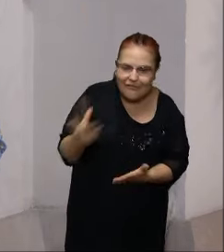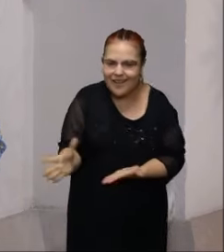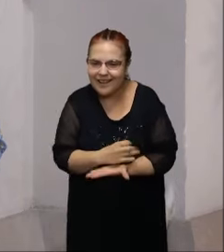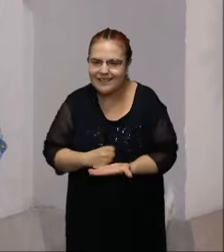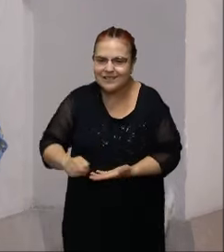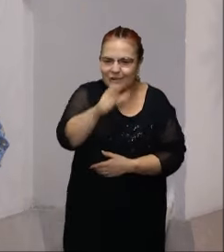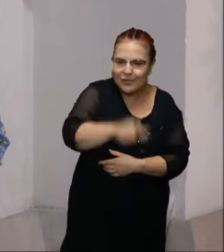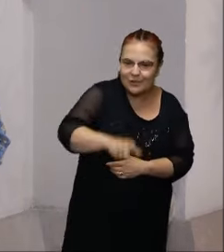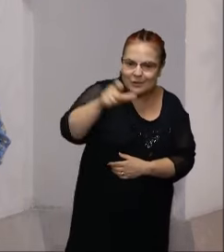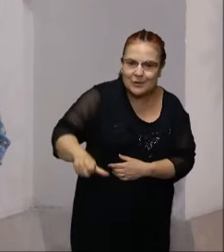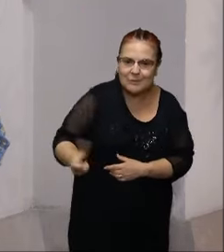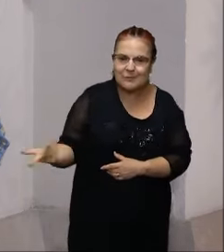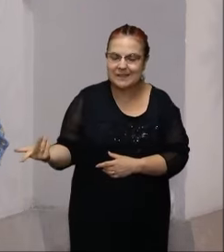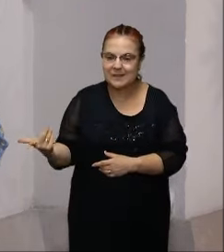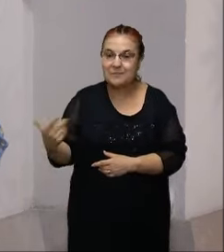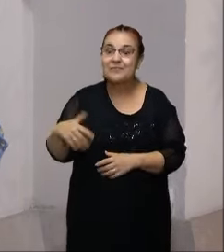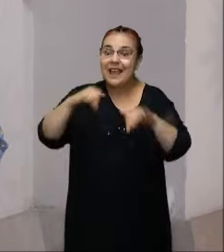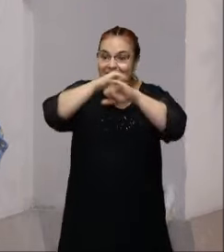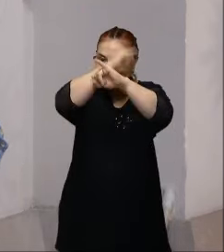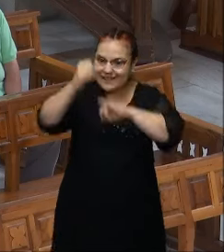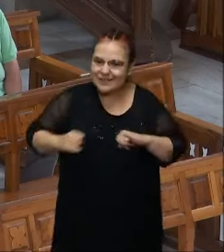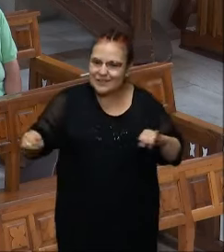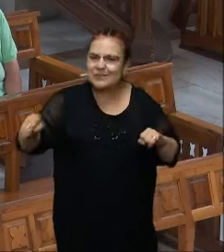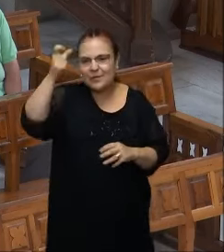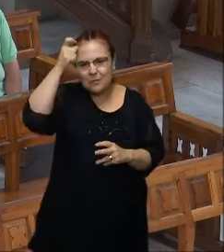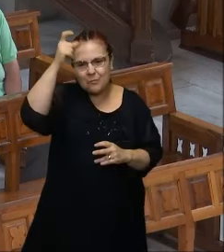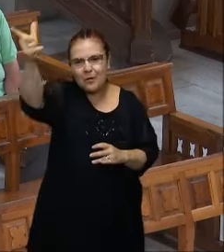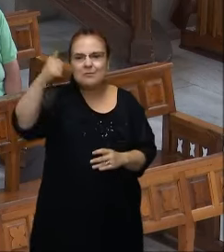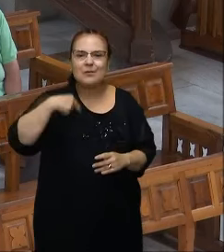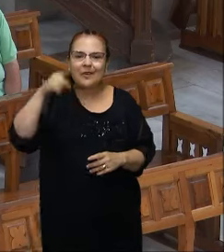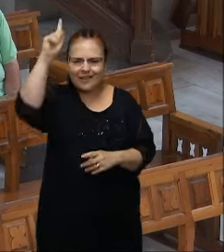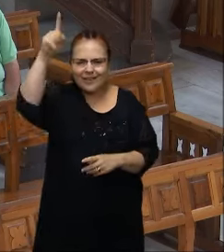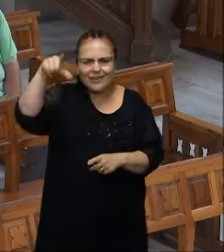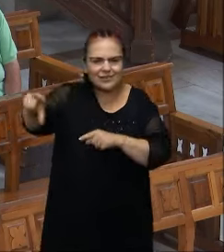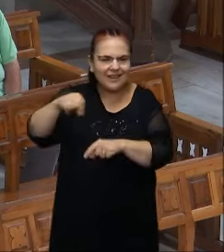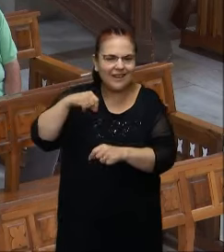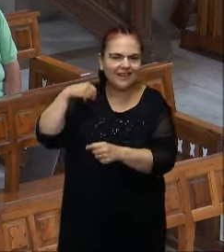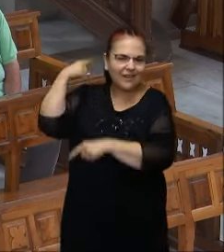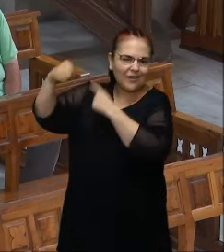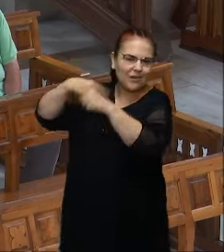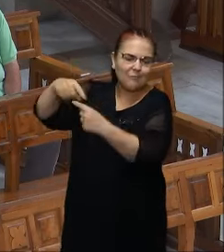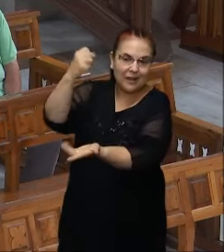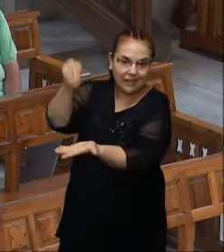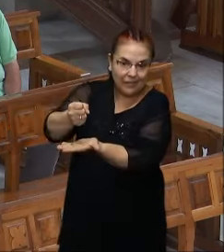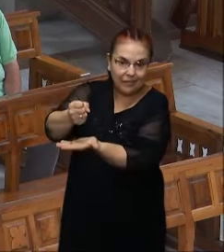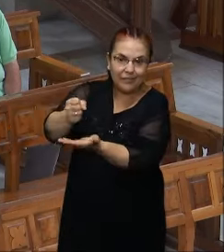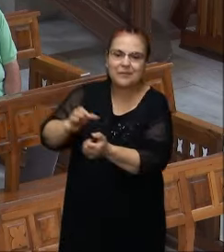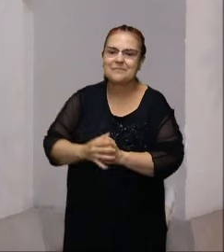los hombres. Dichoso el pueblo que Dios se eligió como heredad.